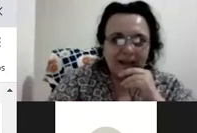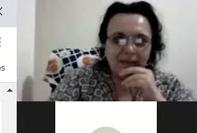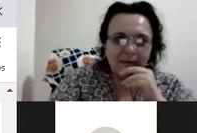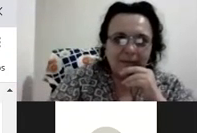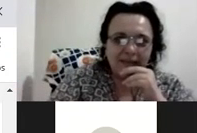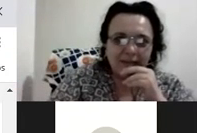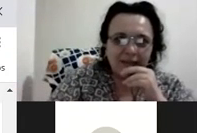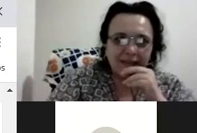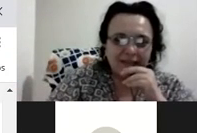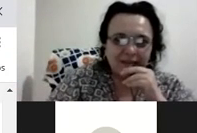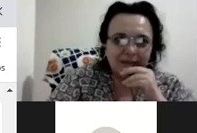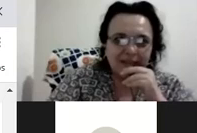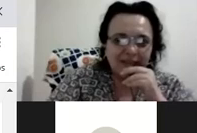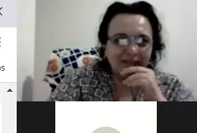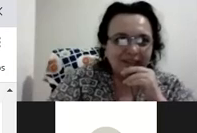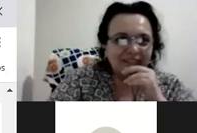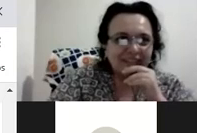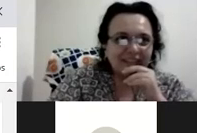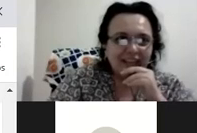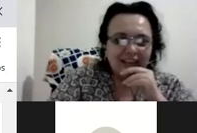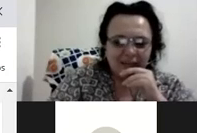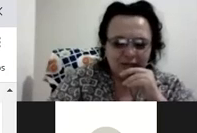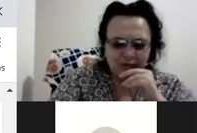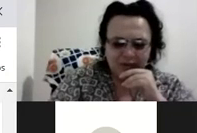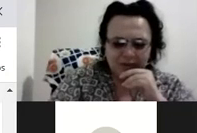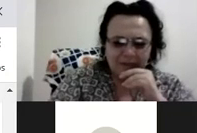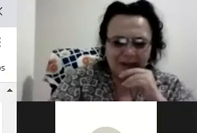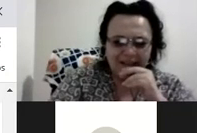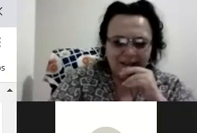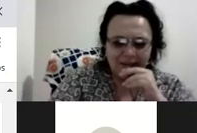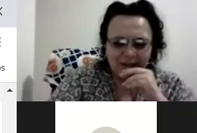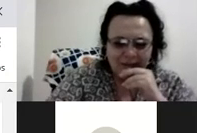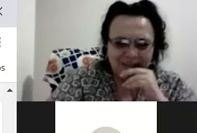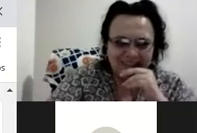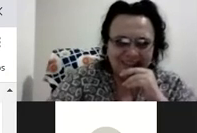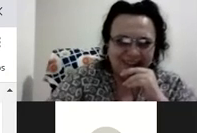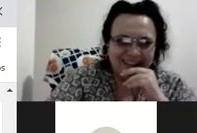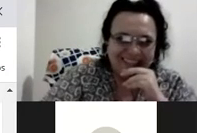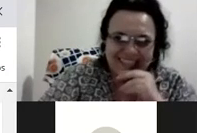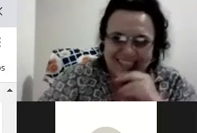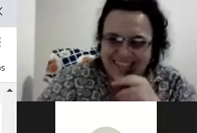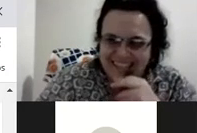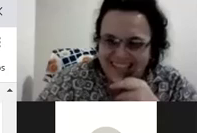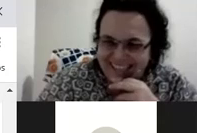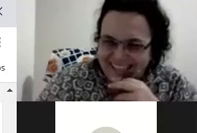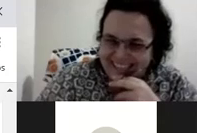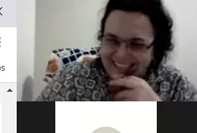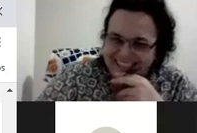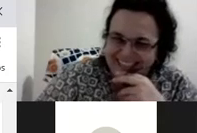entonces, pelado, peladito, ven, te estoy llamando. Y que dice que, y yo no estoy pelado, le digo, yo ando vestido.